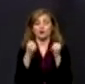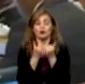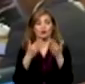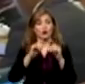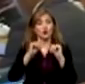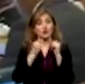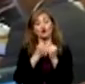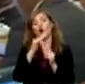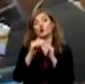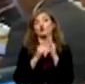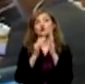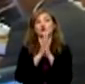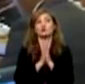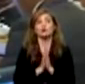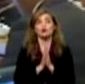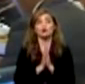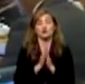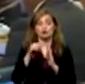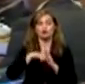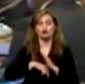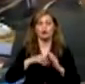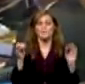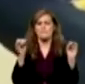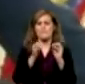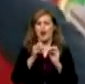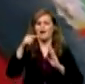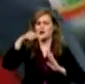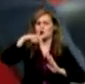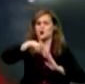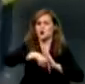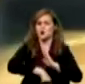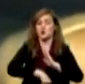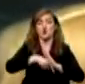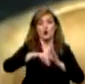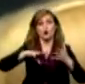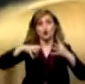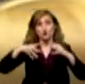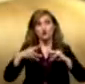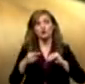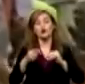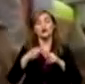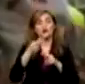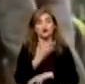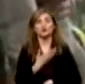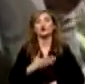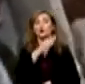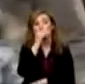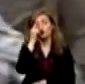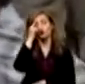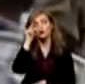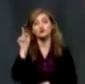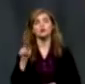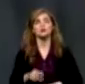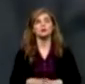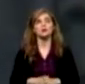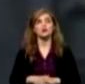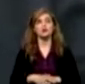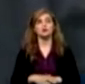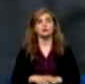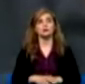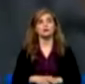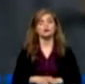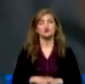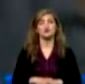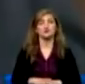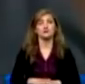de oposición pidan la ampliación de esta investigación, es decir, incluir en la resolución al expresidente Rafael Correa. Esta